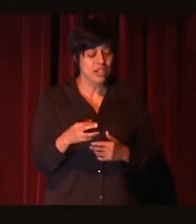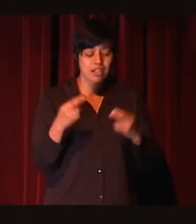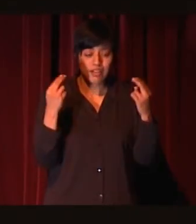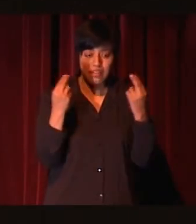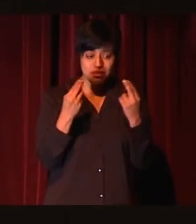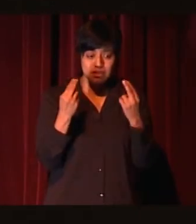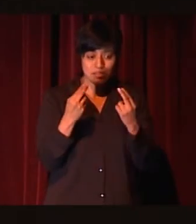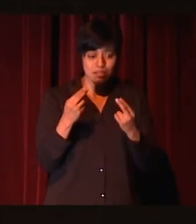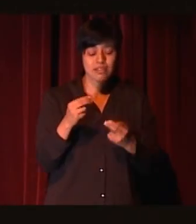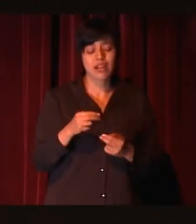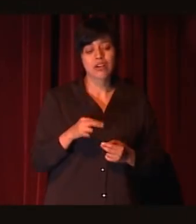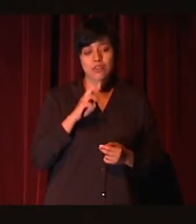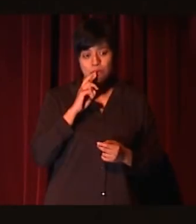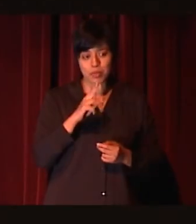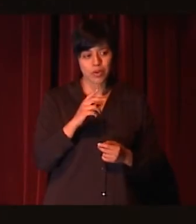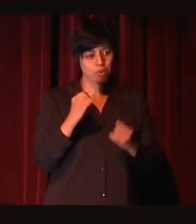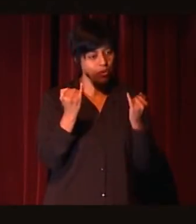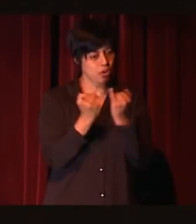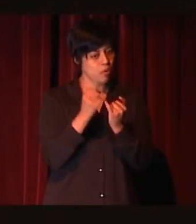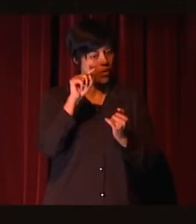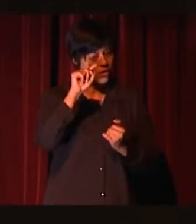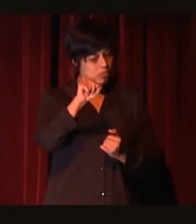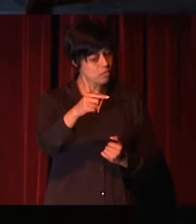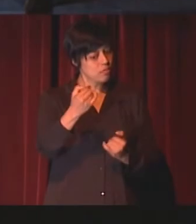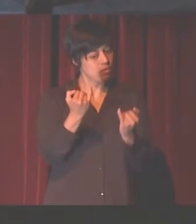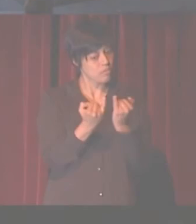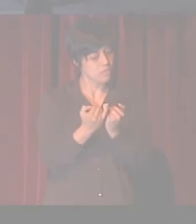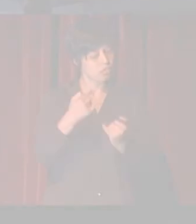como tú como yo